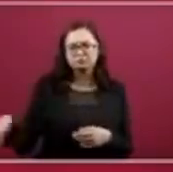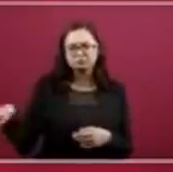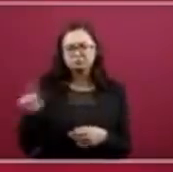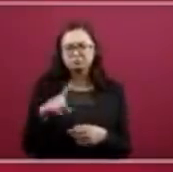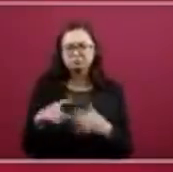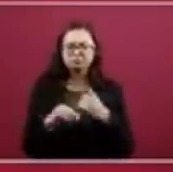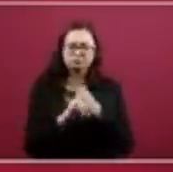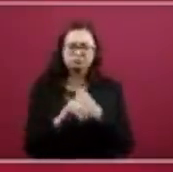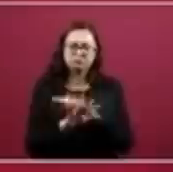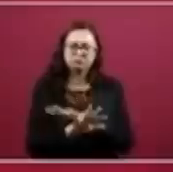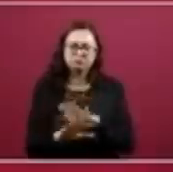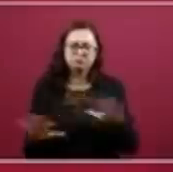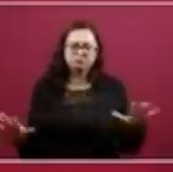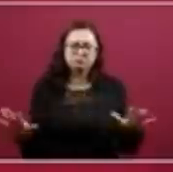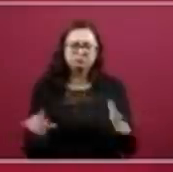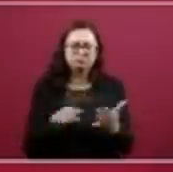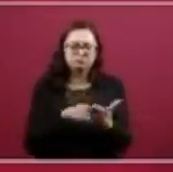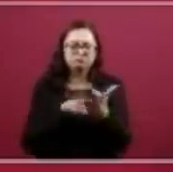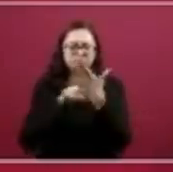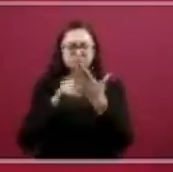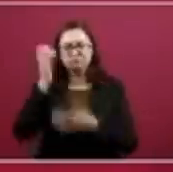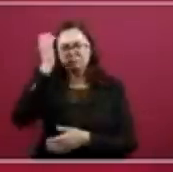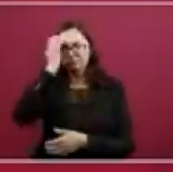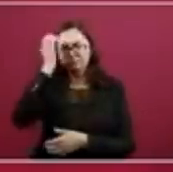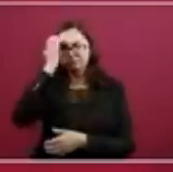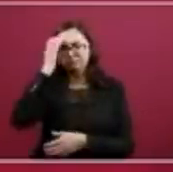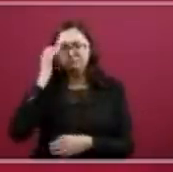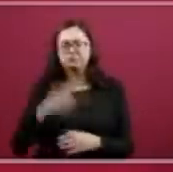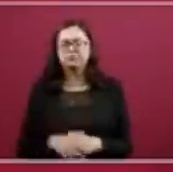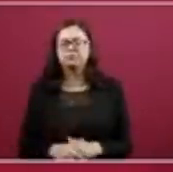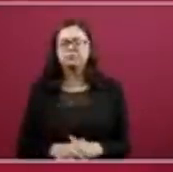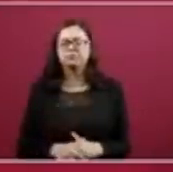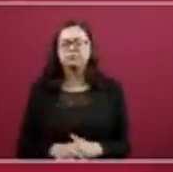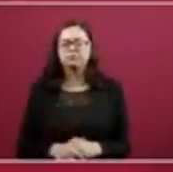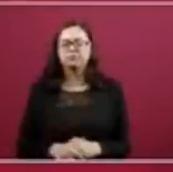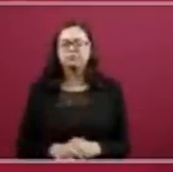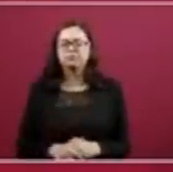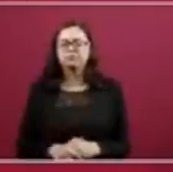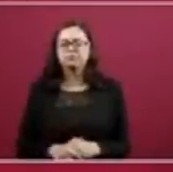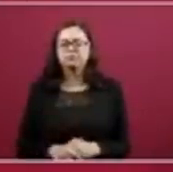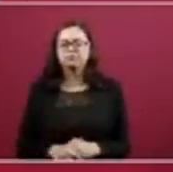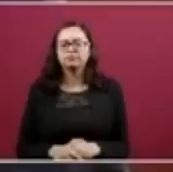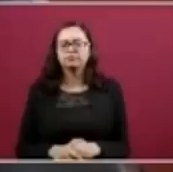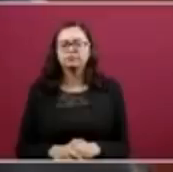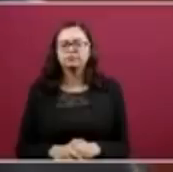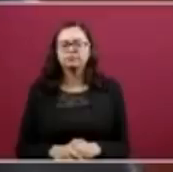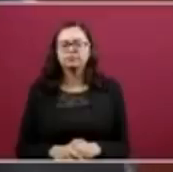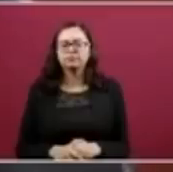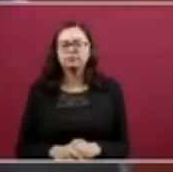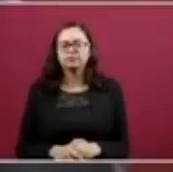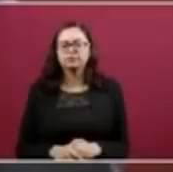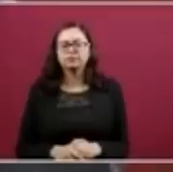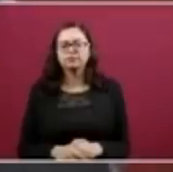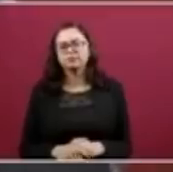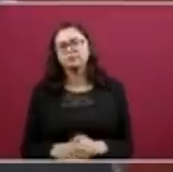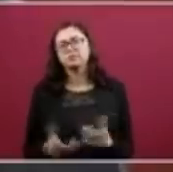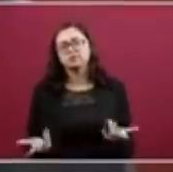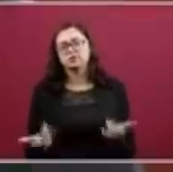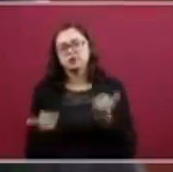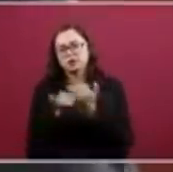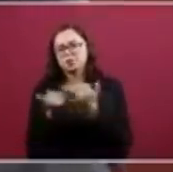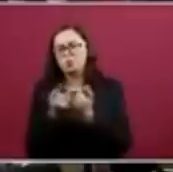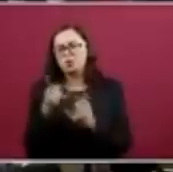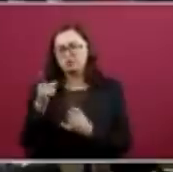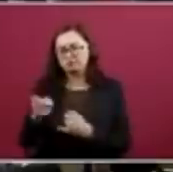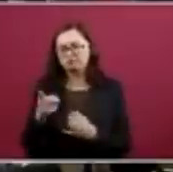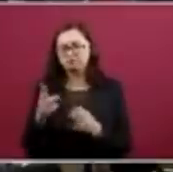esta información y también traer una respuesta para lo que estás